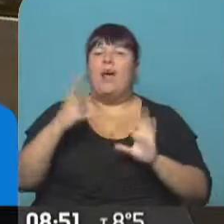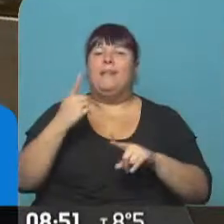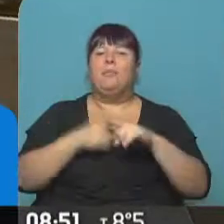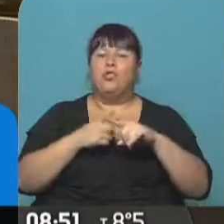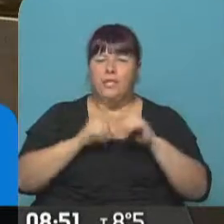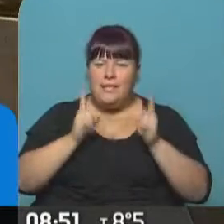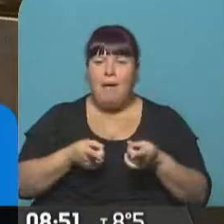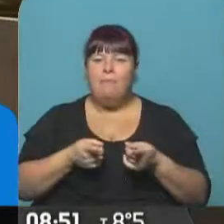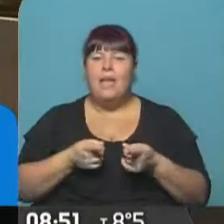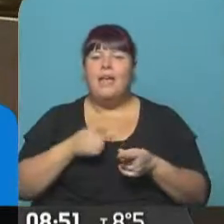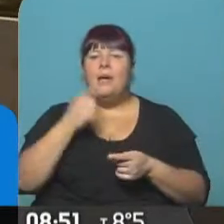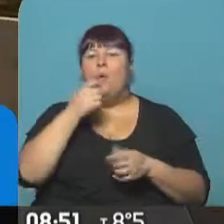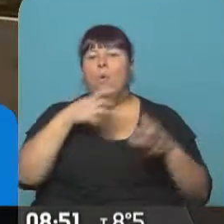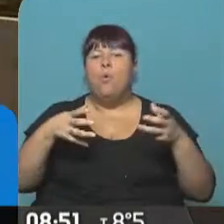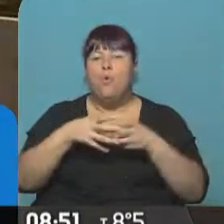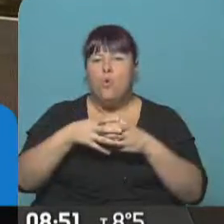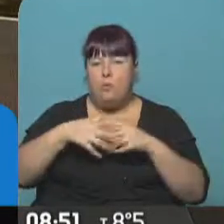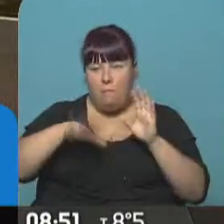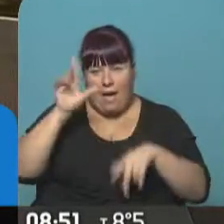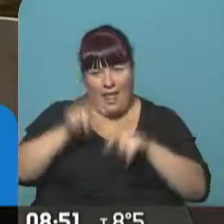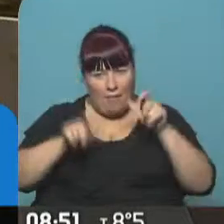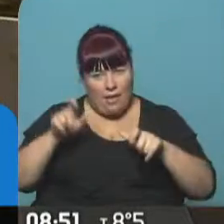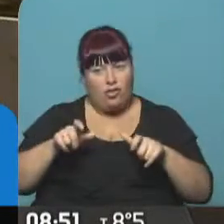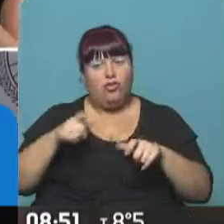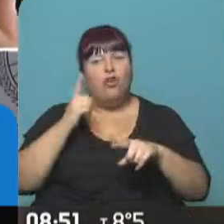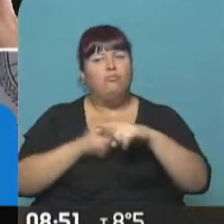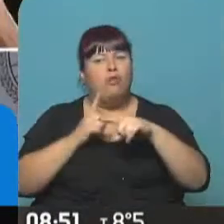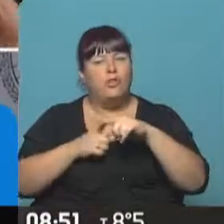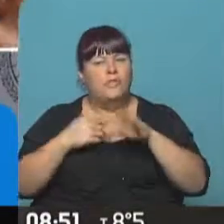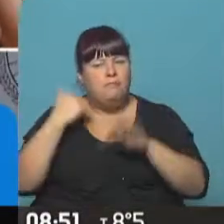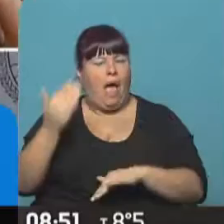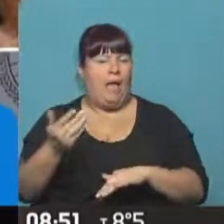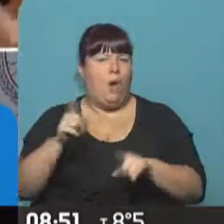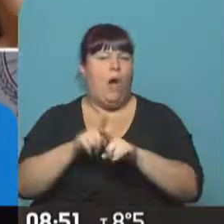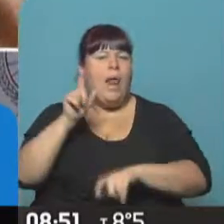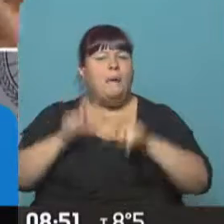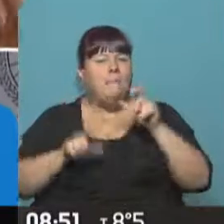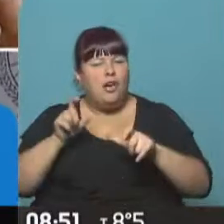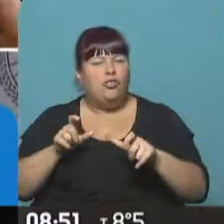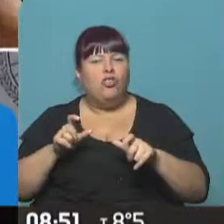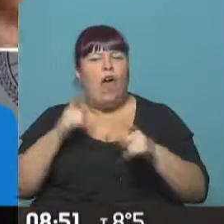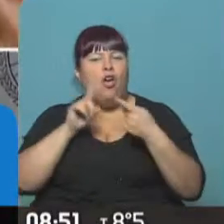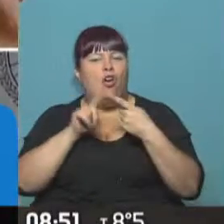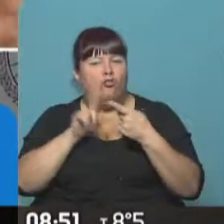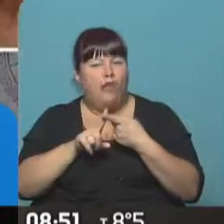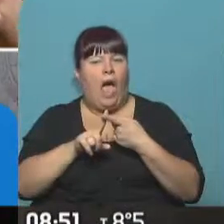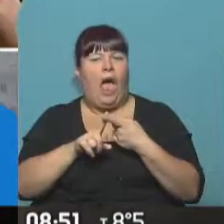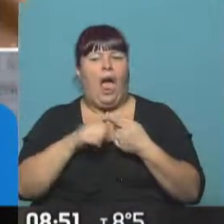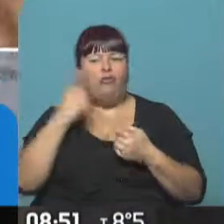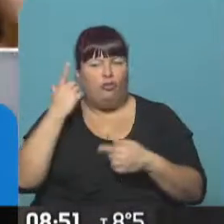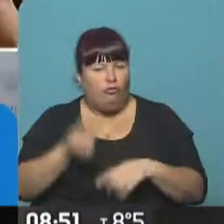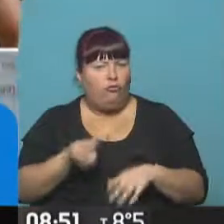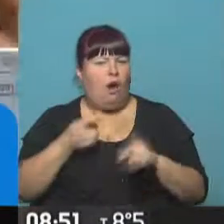positiva es una imagen que para un sector muy importante esa población es muy positiva es decir es gente que tiene establece un vínculo de mucha intensidad